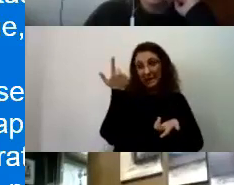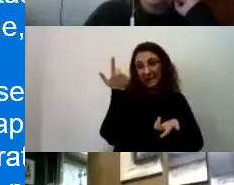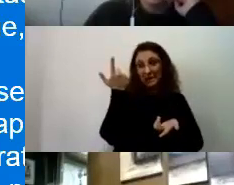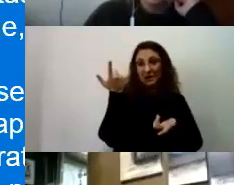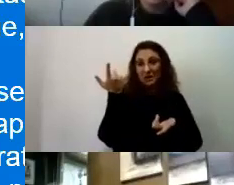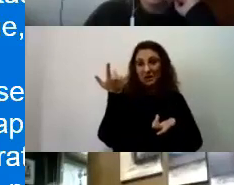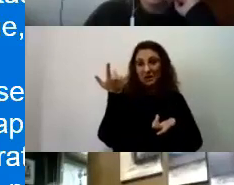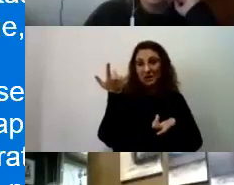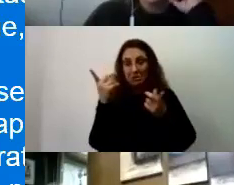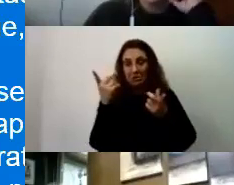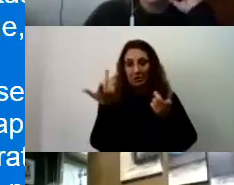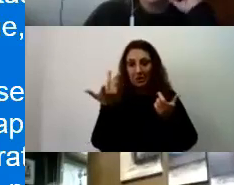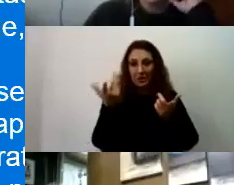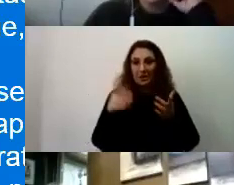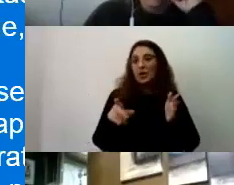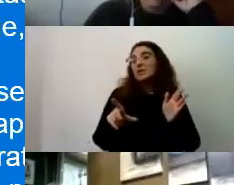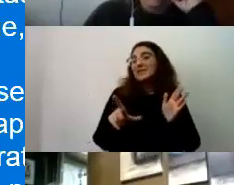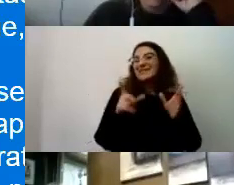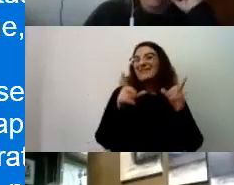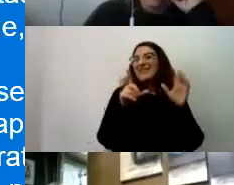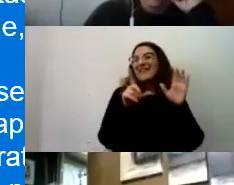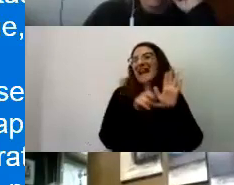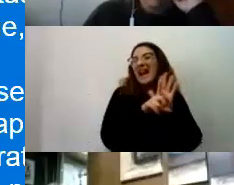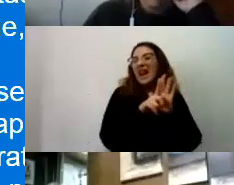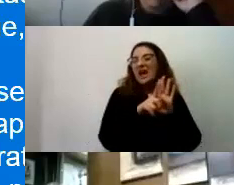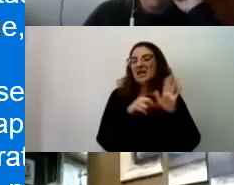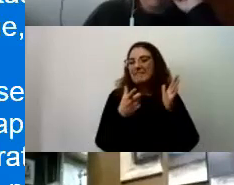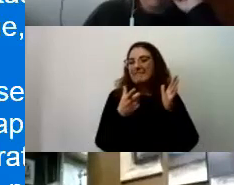la vigencia de la norma cuestionada. Fallo